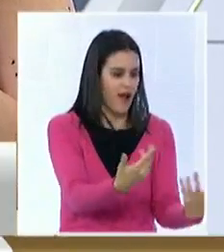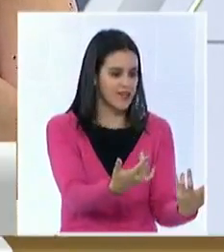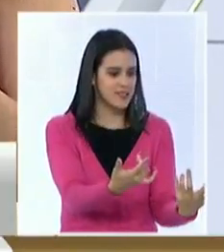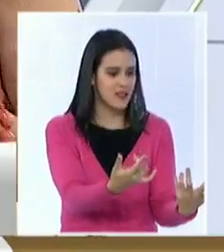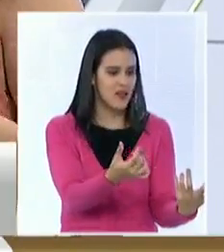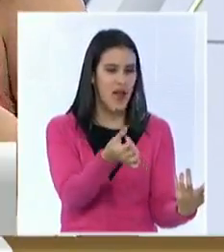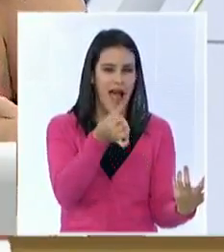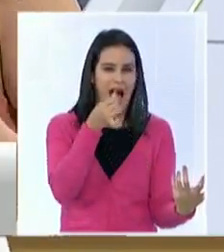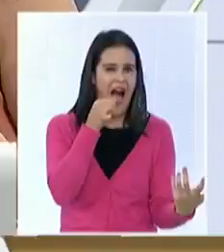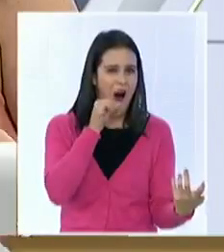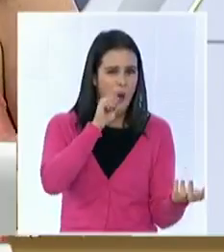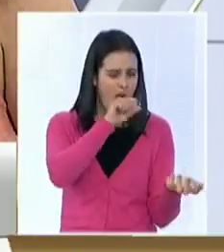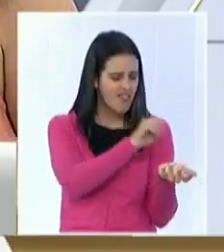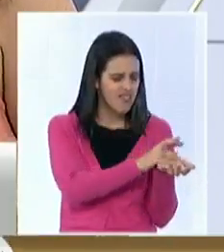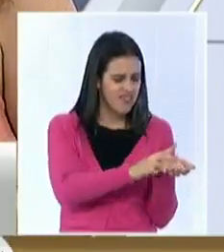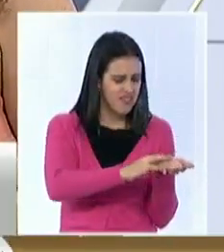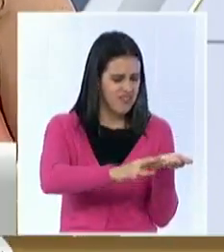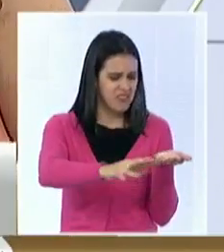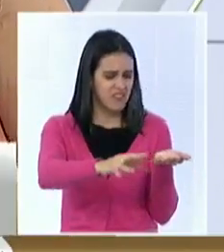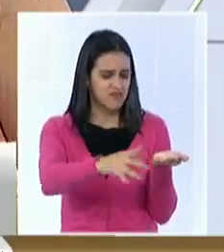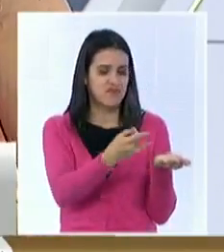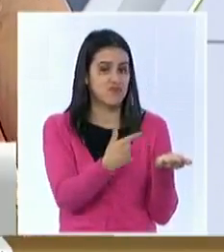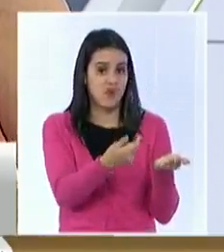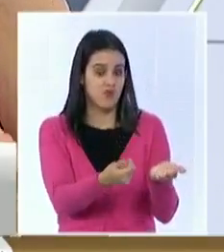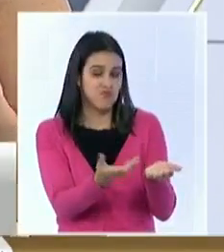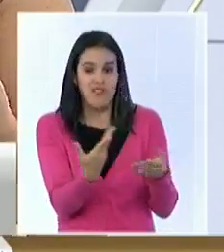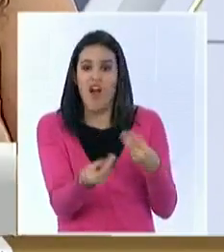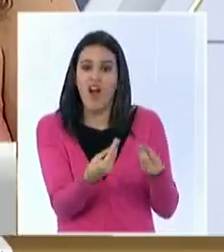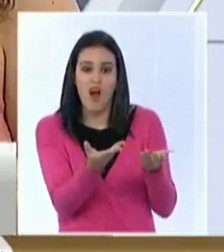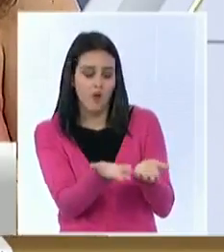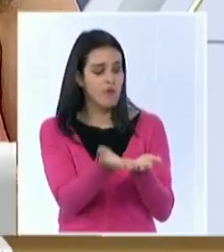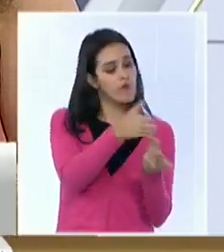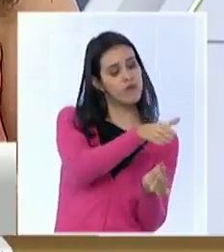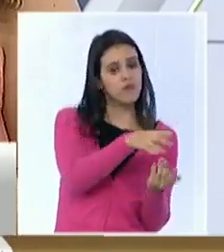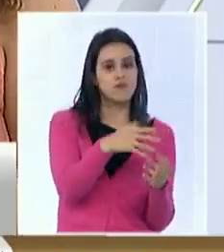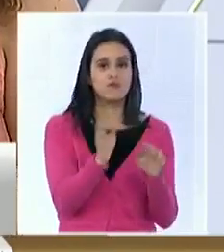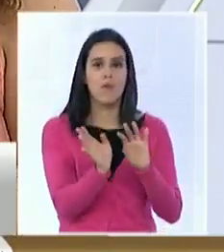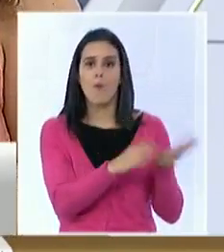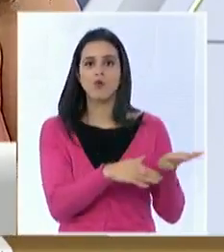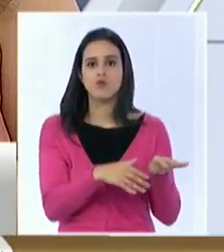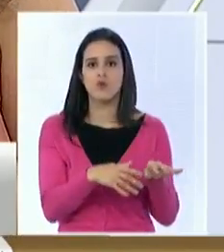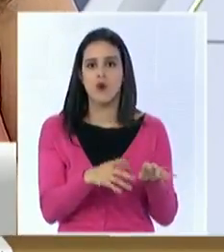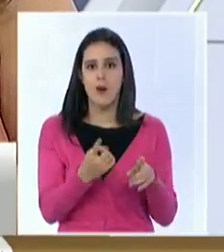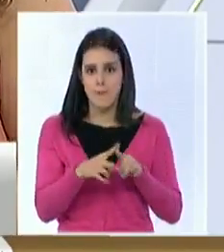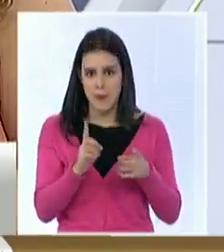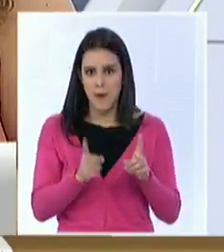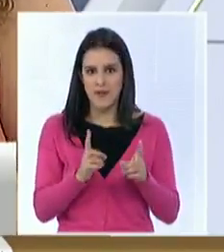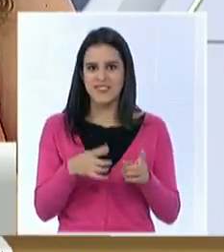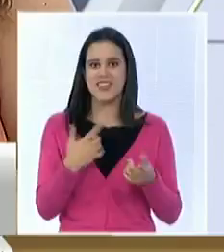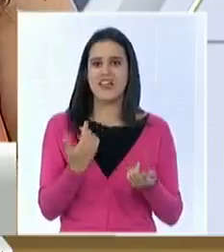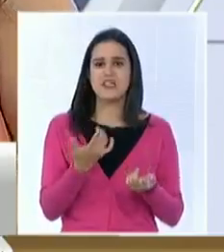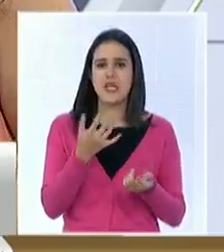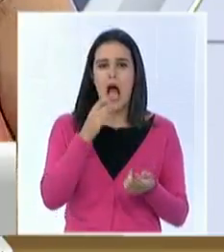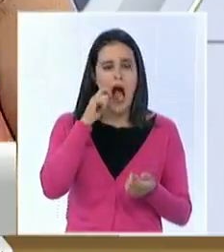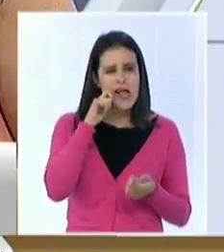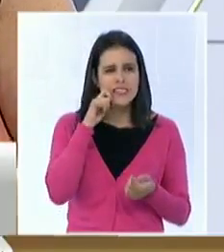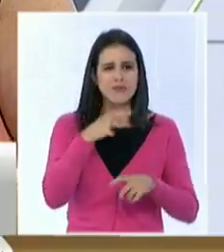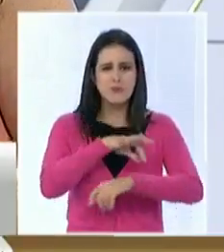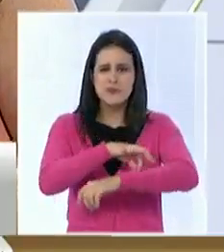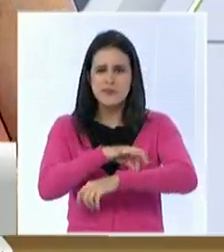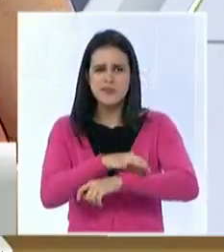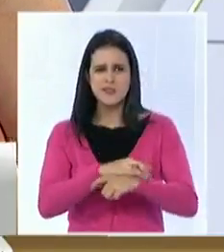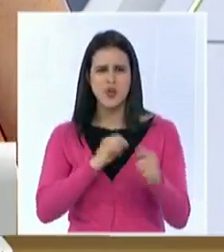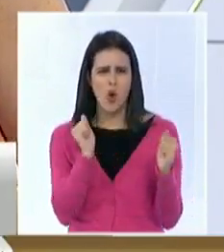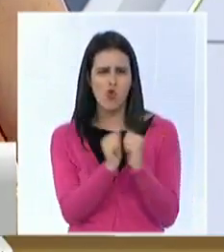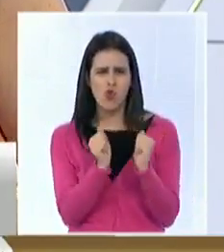líquido se va y se queda en la bandeja, entonces obtengo una pieza de carne que puede quedar muy dura, que tenga poco sabor. Si de allí,